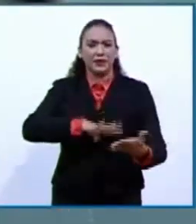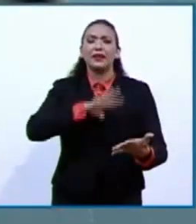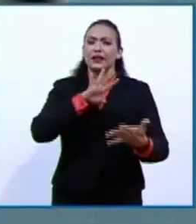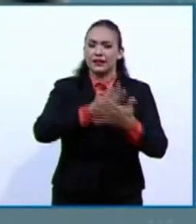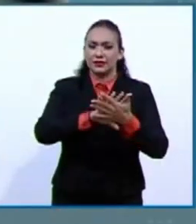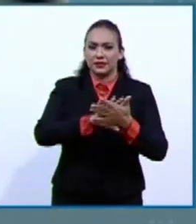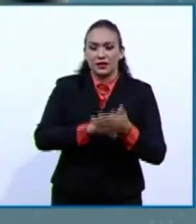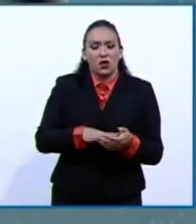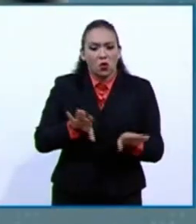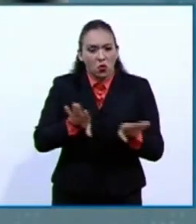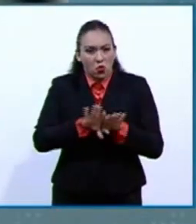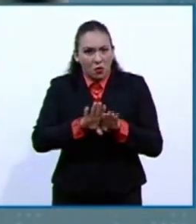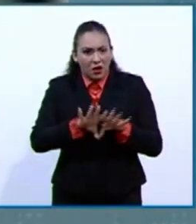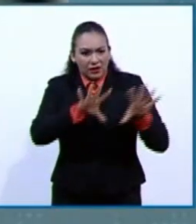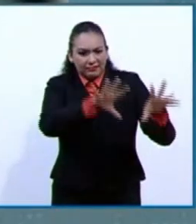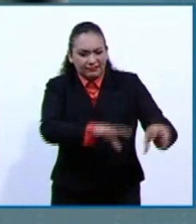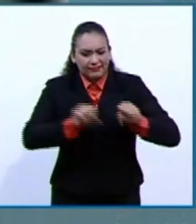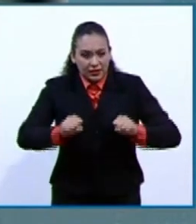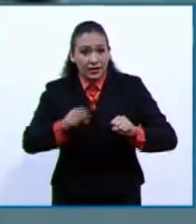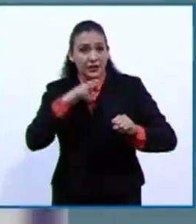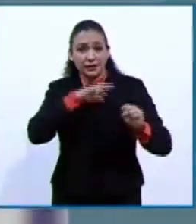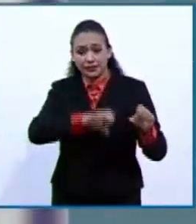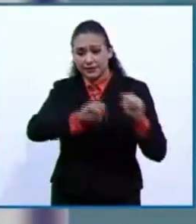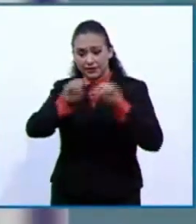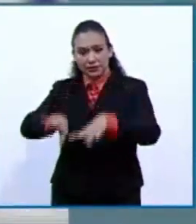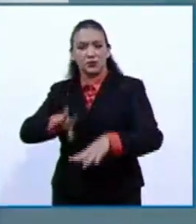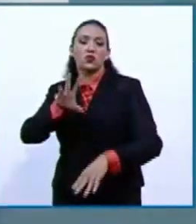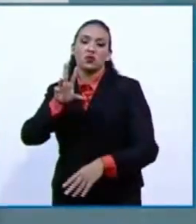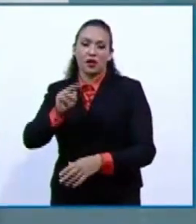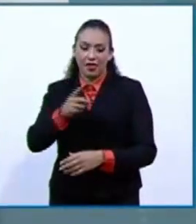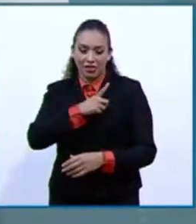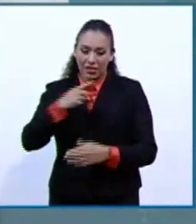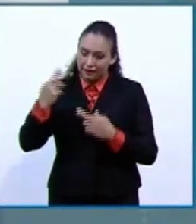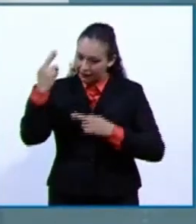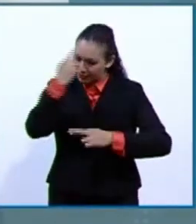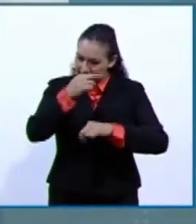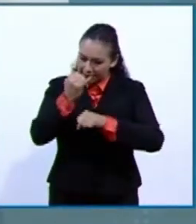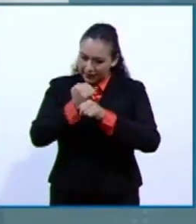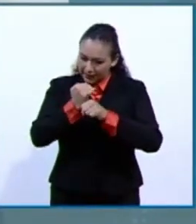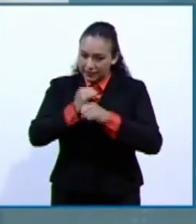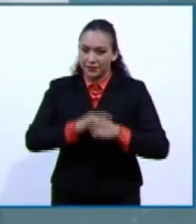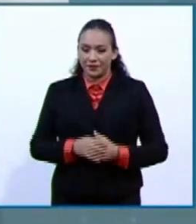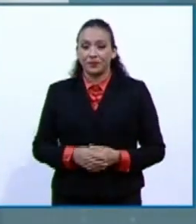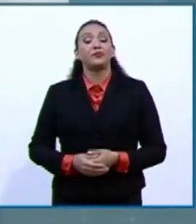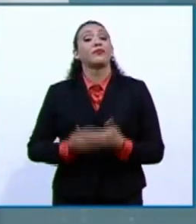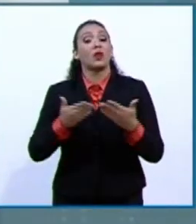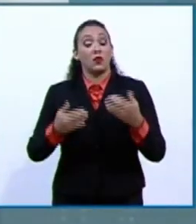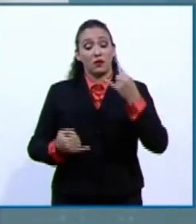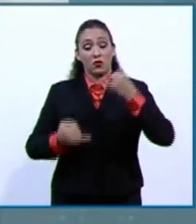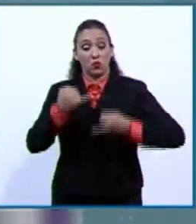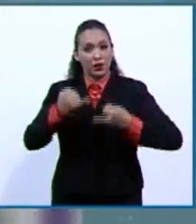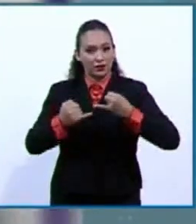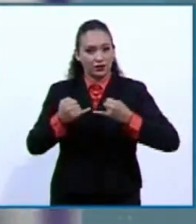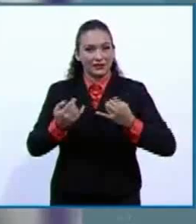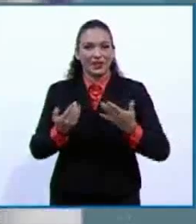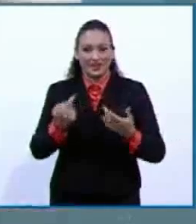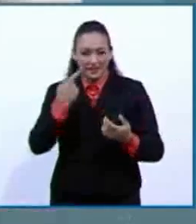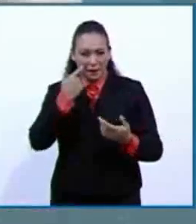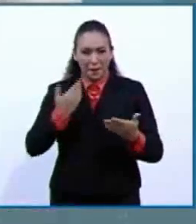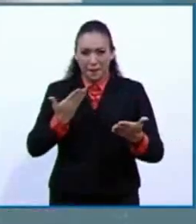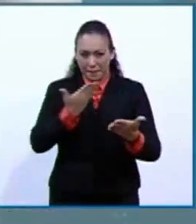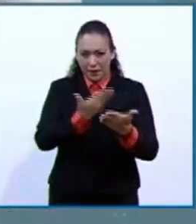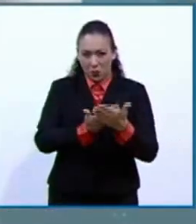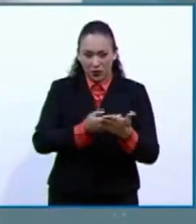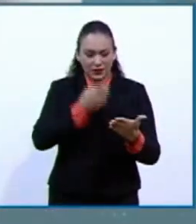consecuencias jurídicas que genera la transgresión de este derecho humano. Por otra parte, resalta que la figura de jueces sin rostro, que incluye la